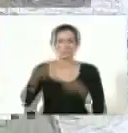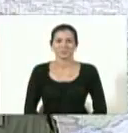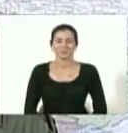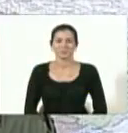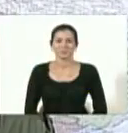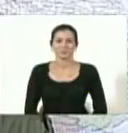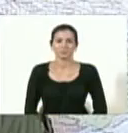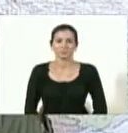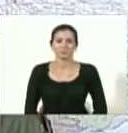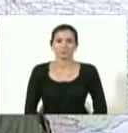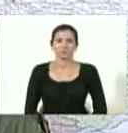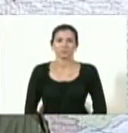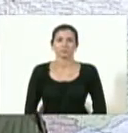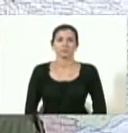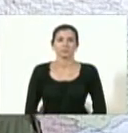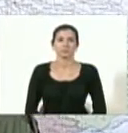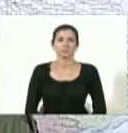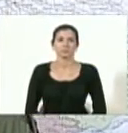Disparado.